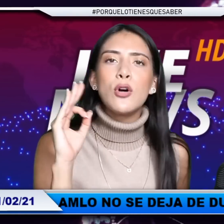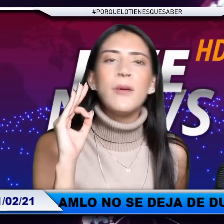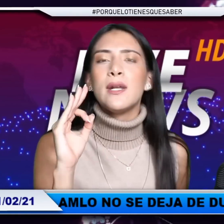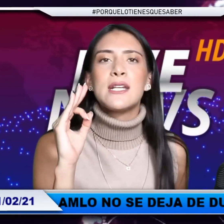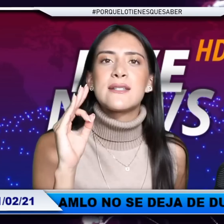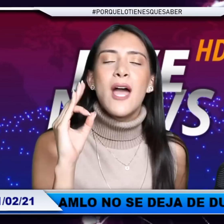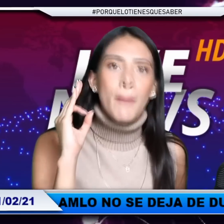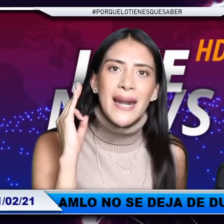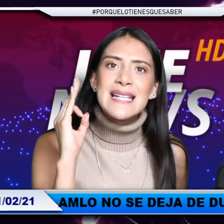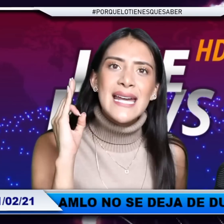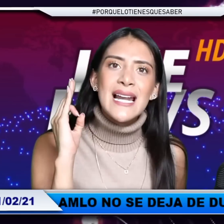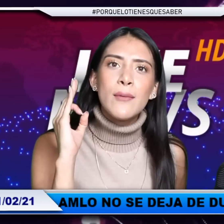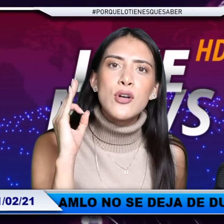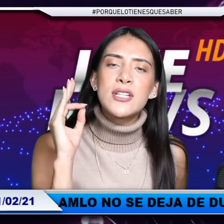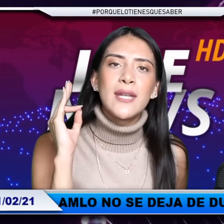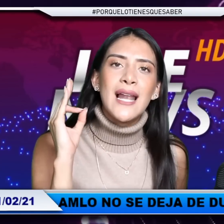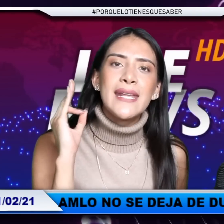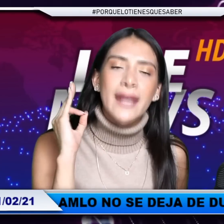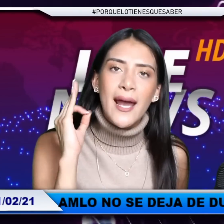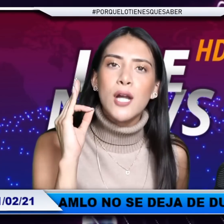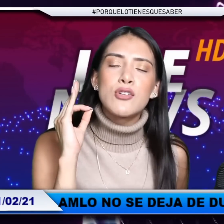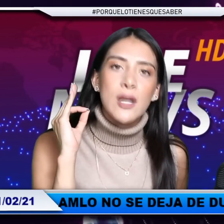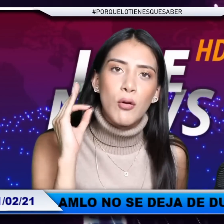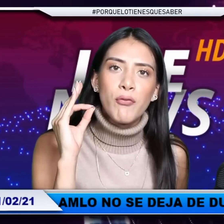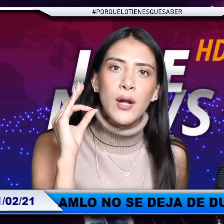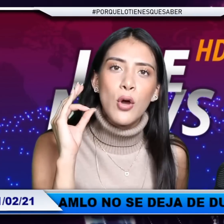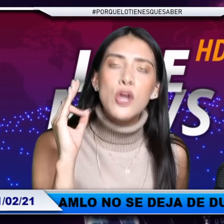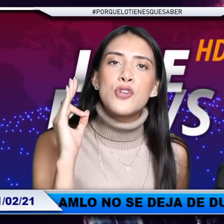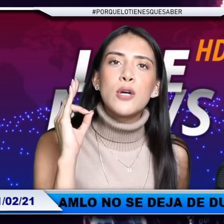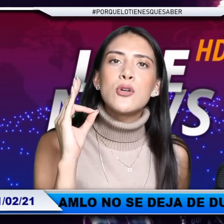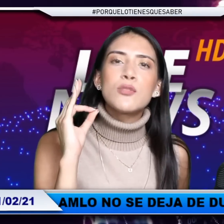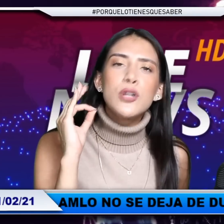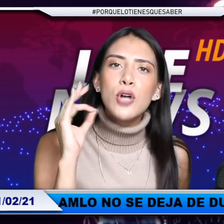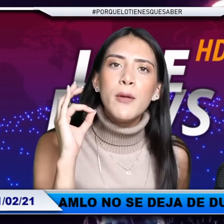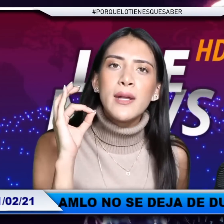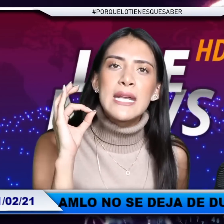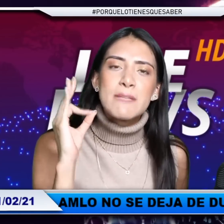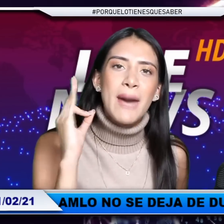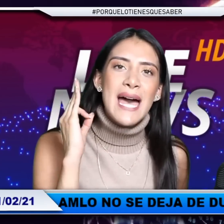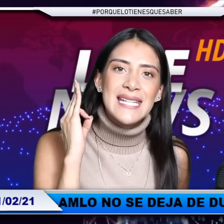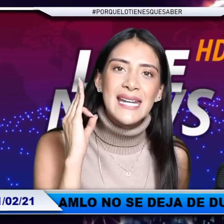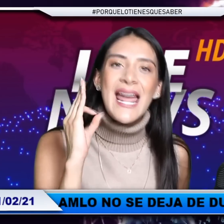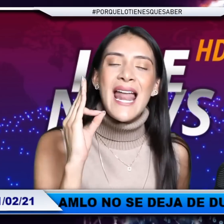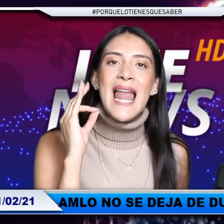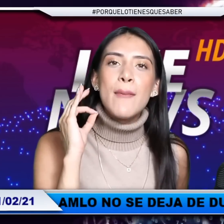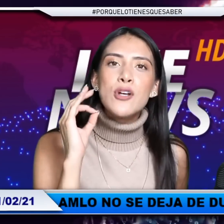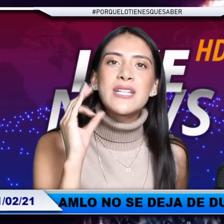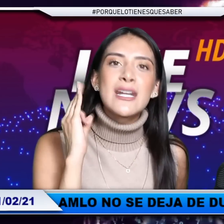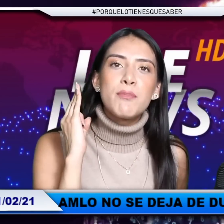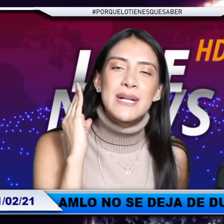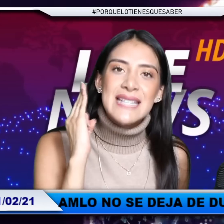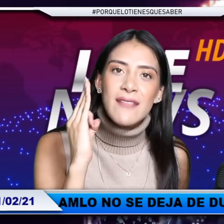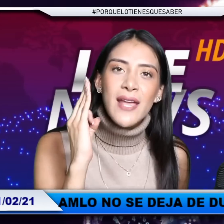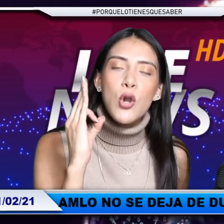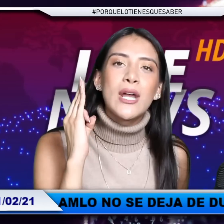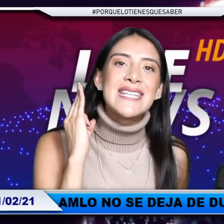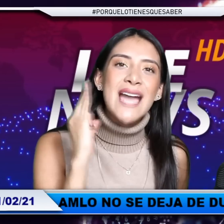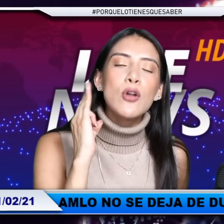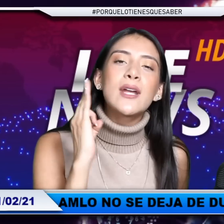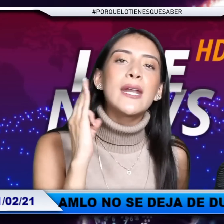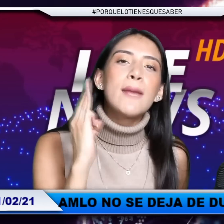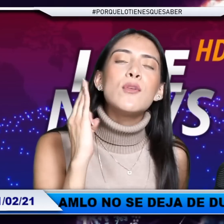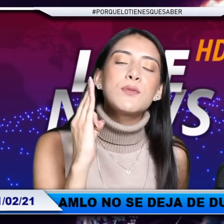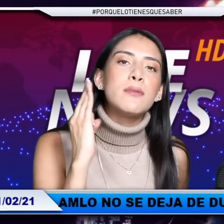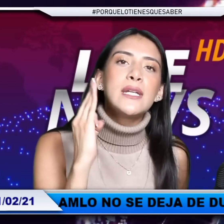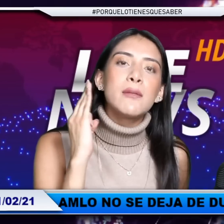muy jóvenes para alzar la voz, señalar y quejarnos. Al contrario, somos muy jóvenes para hacer la voz que represente lo que ya